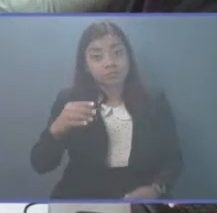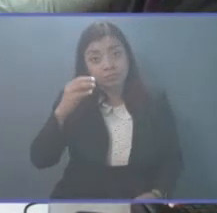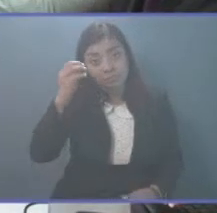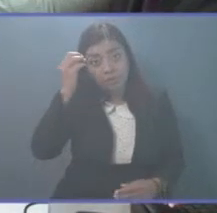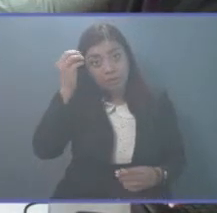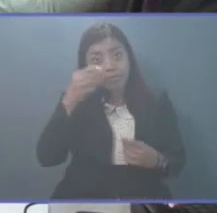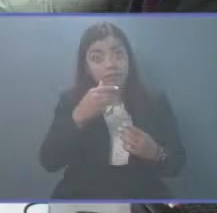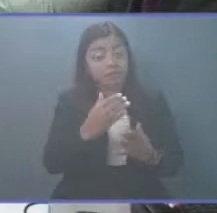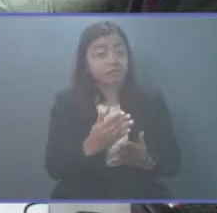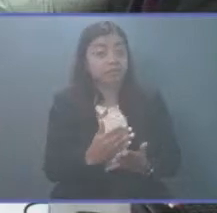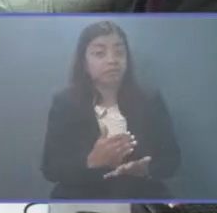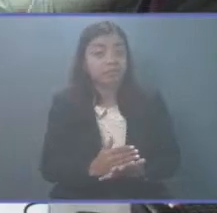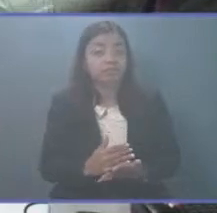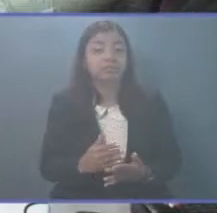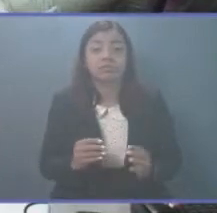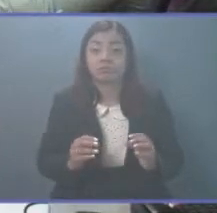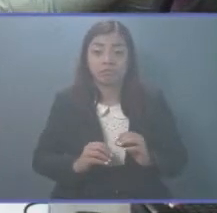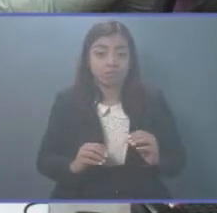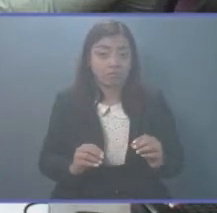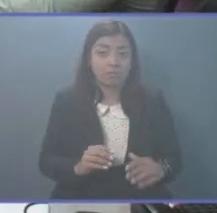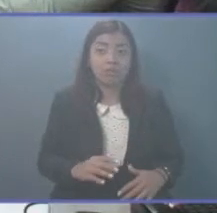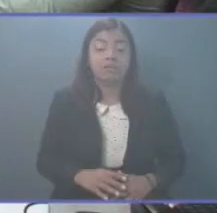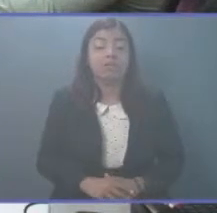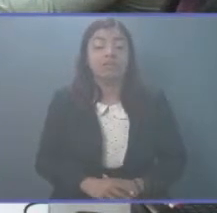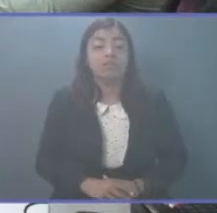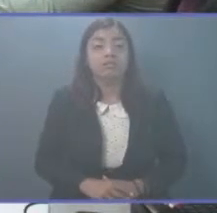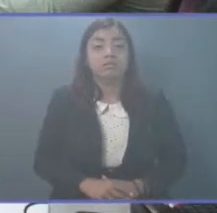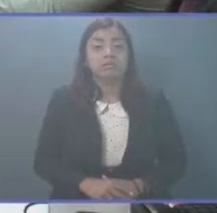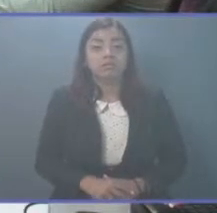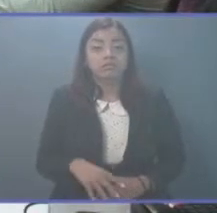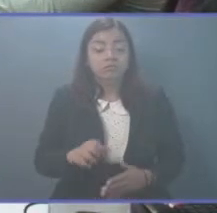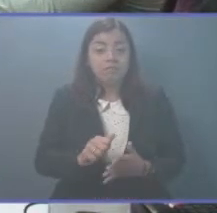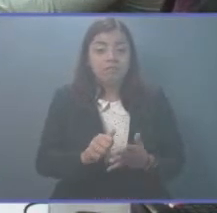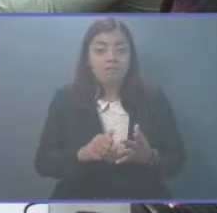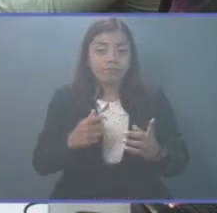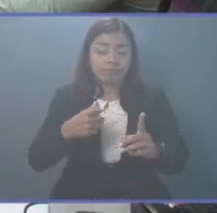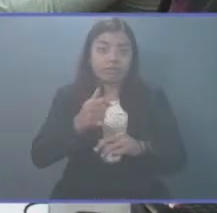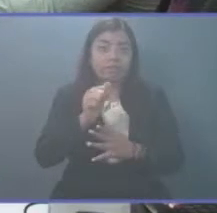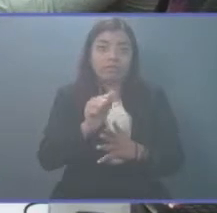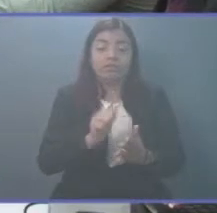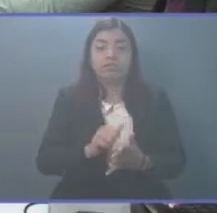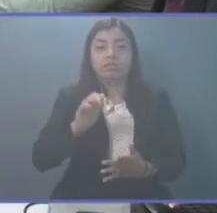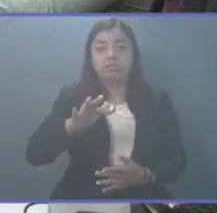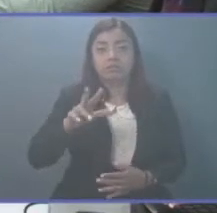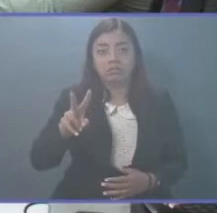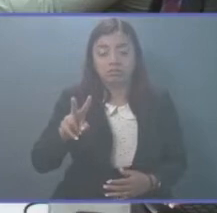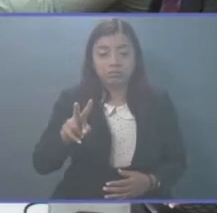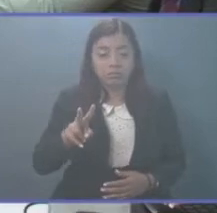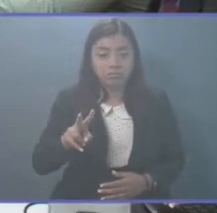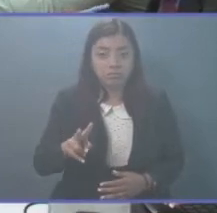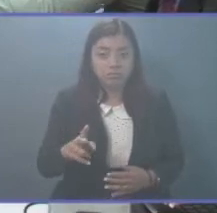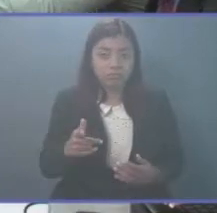¿Observaciones? No las hay. Alcance, artículo 32.